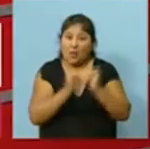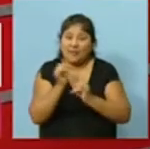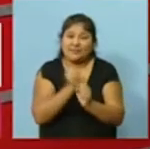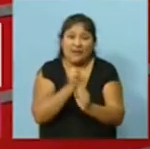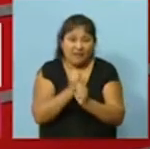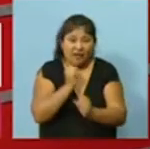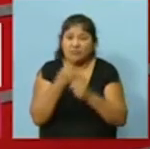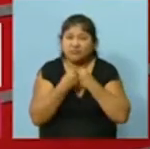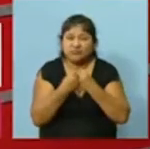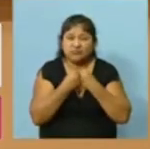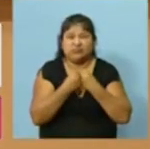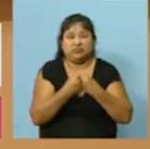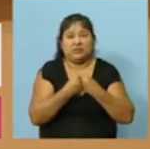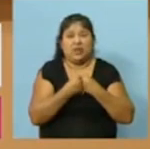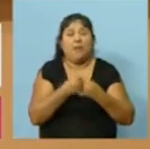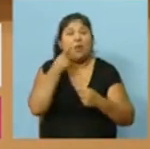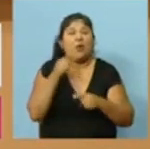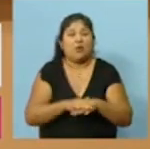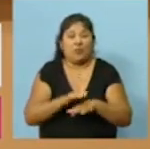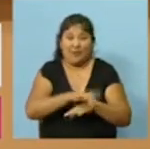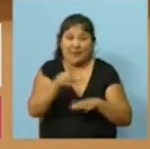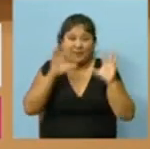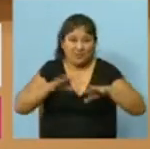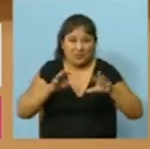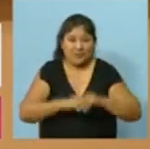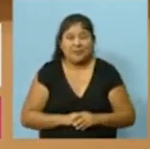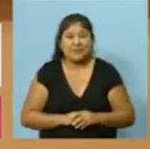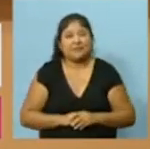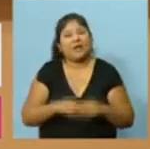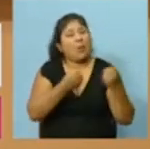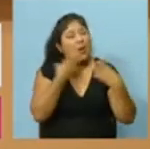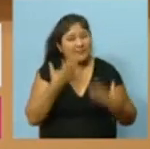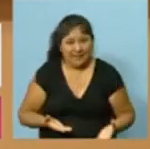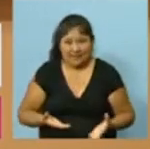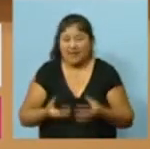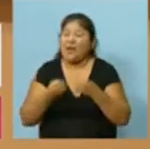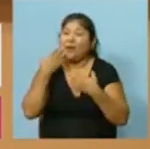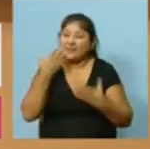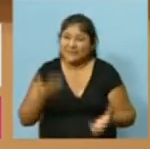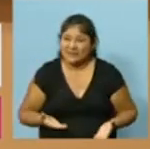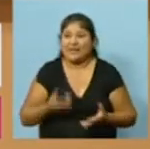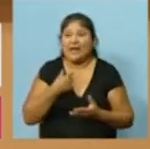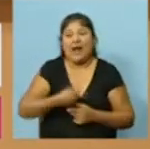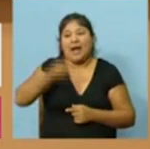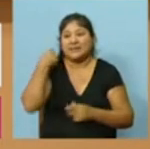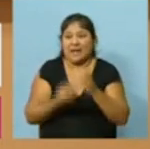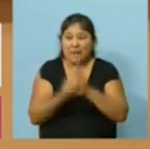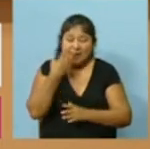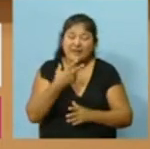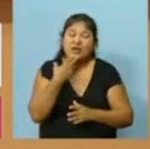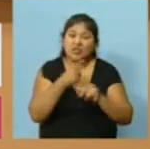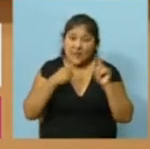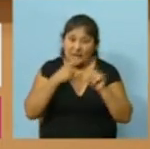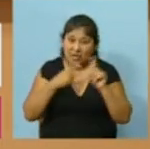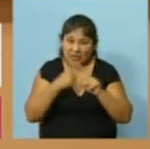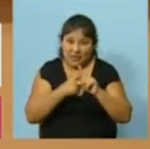estas situaciones muy buenas tardes buenas tardes ir de alerta empezamos a partir de las 11 del mediodía con una llamada en